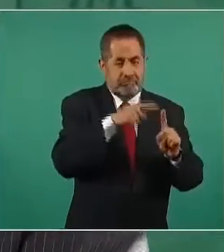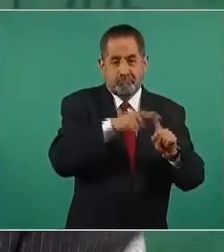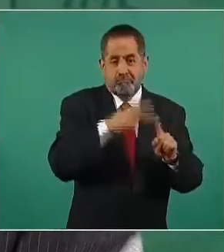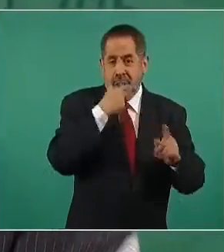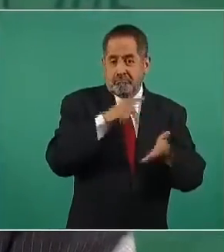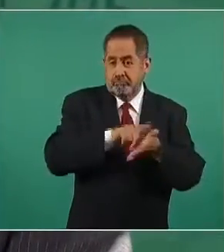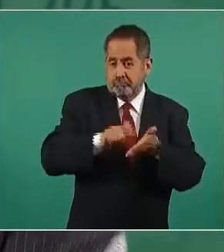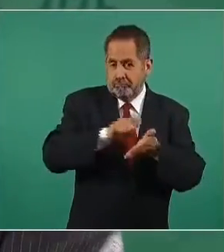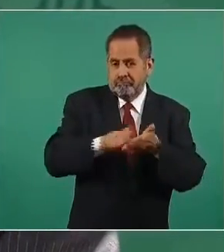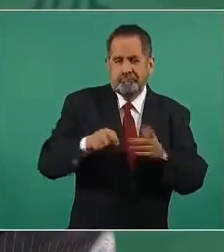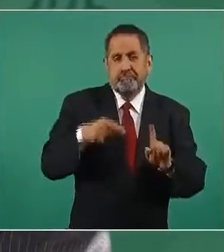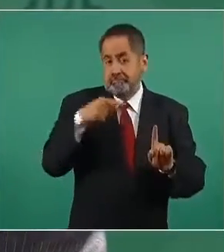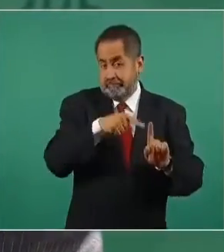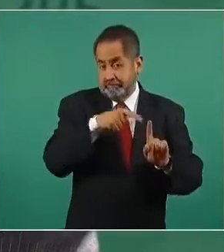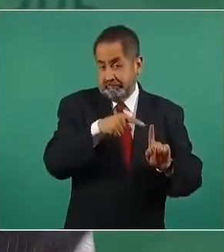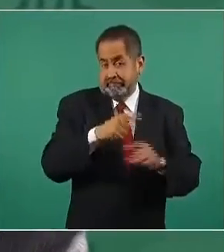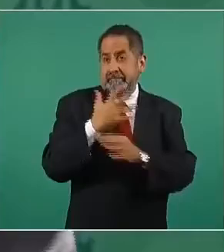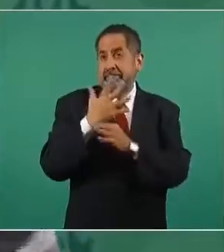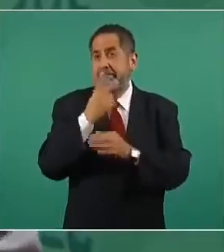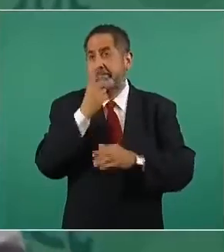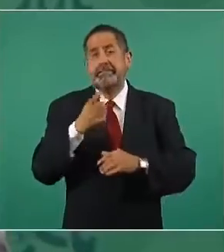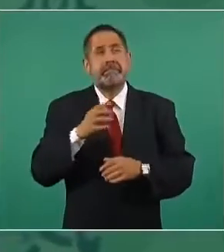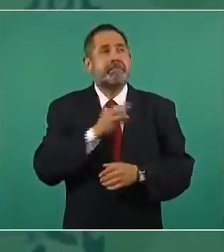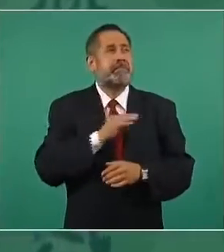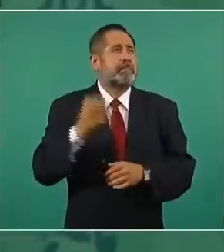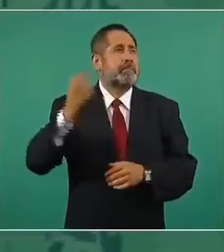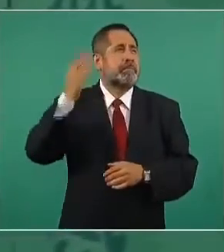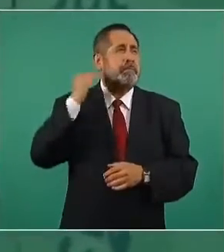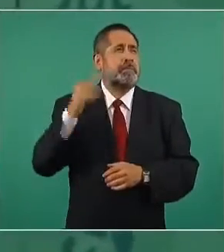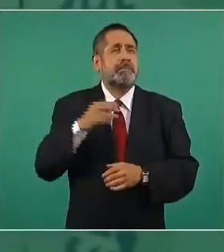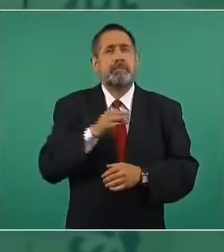a mediados del siglo